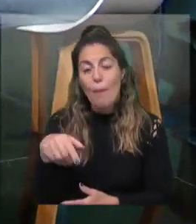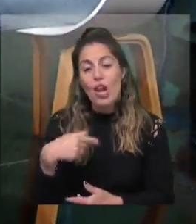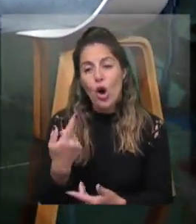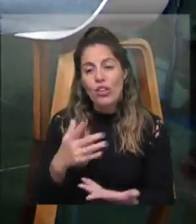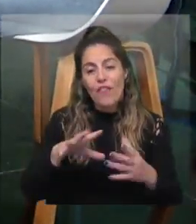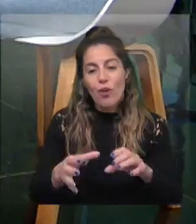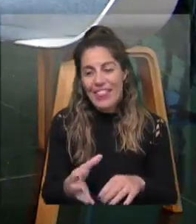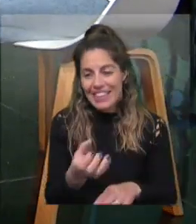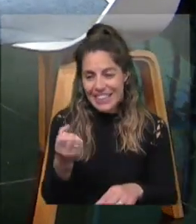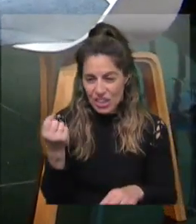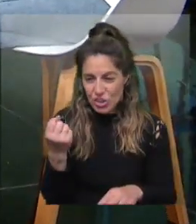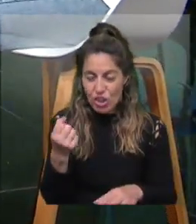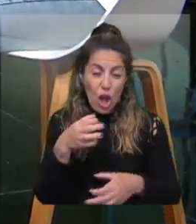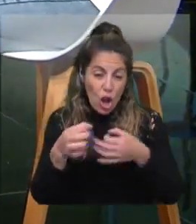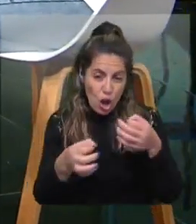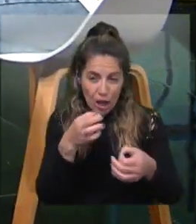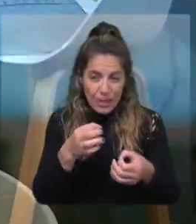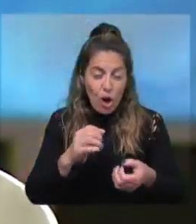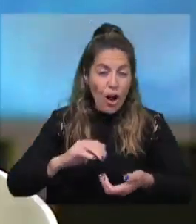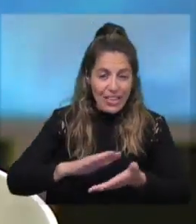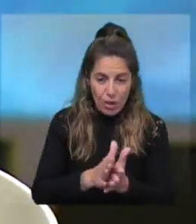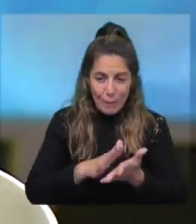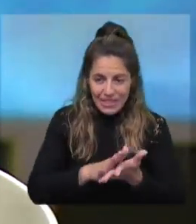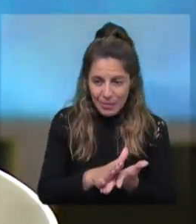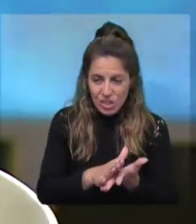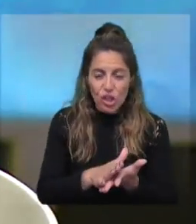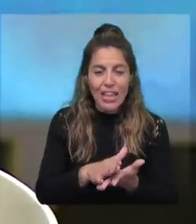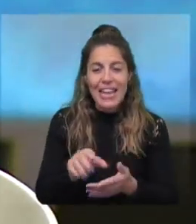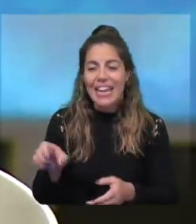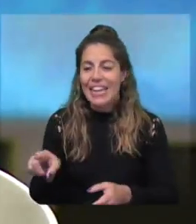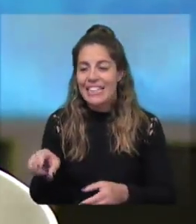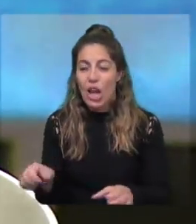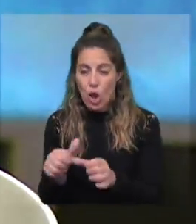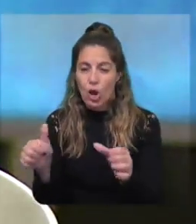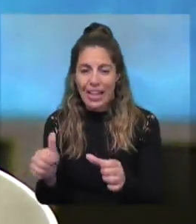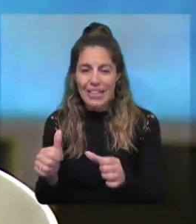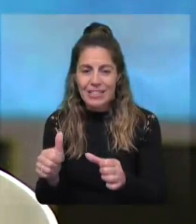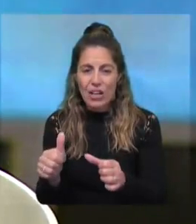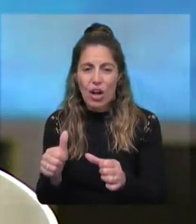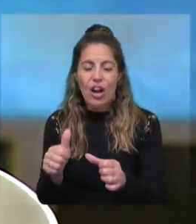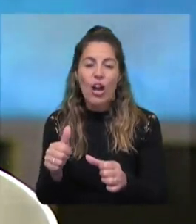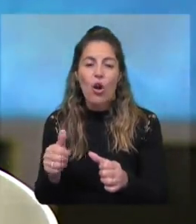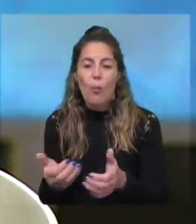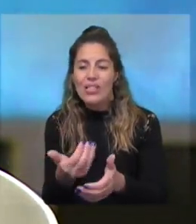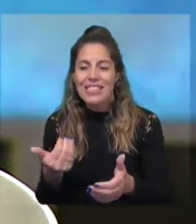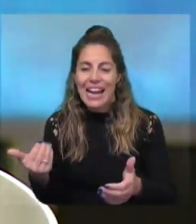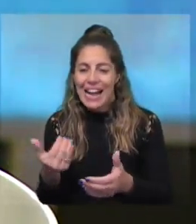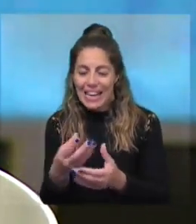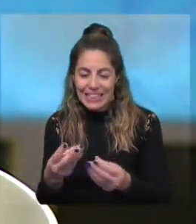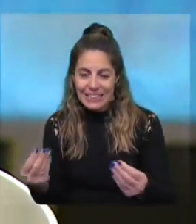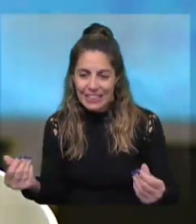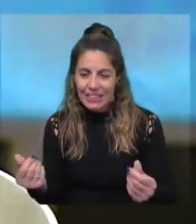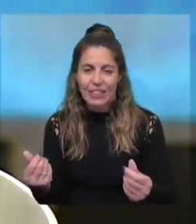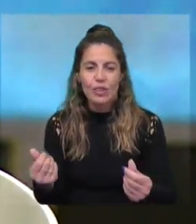de extracción. Lo que explicó Brian era una maceración con alcohol. Ella lo que hizo fue una hidrodestilación y después también testamos el